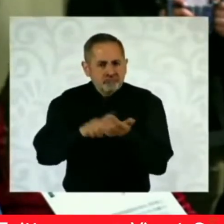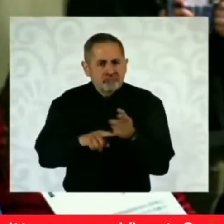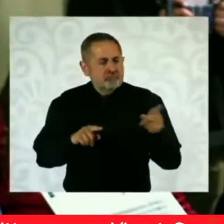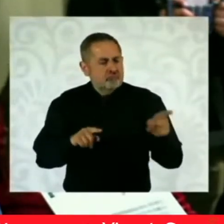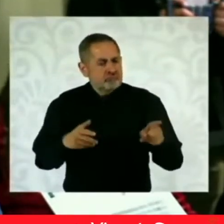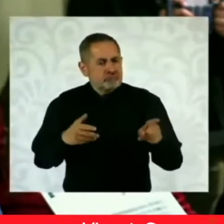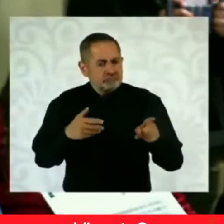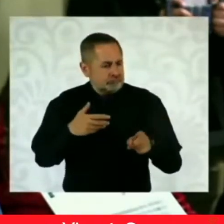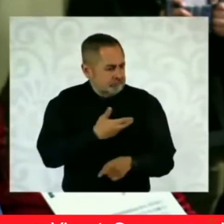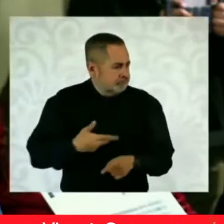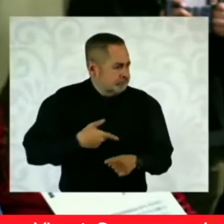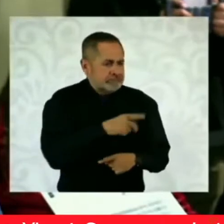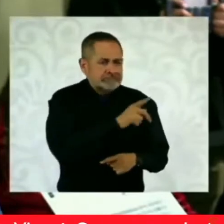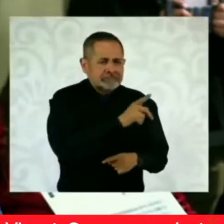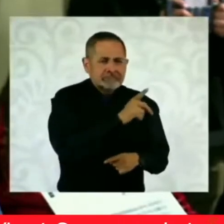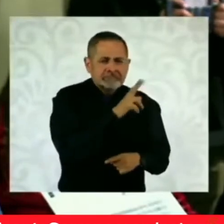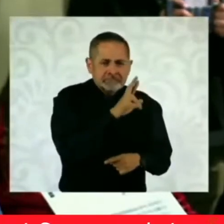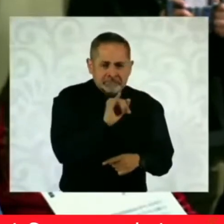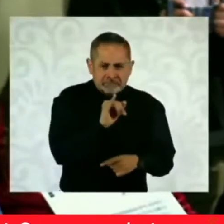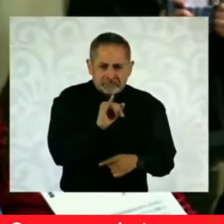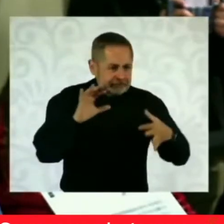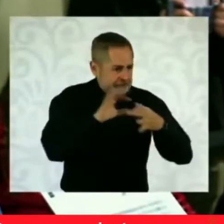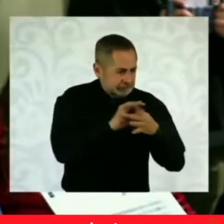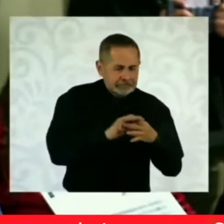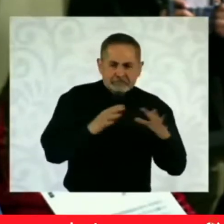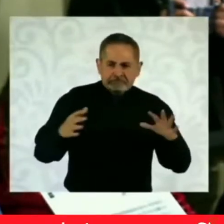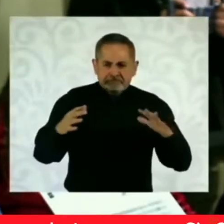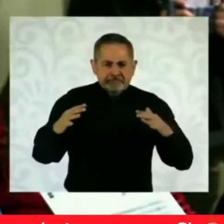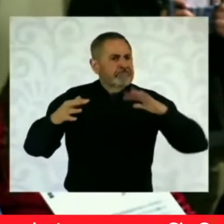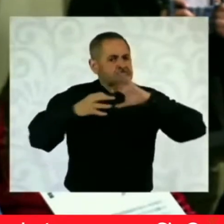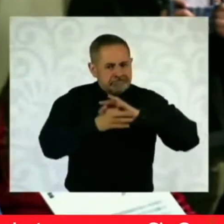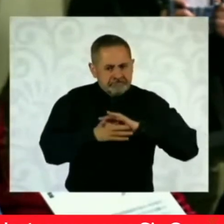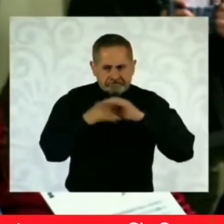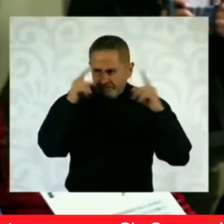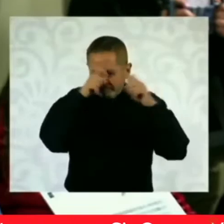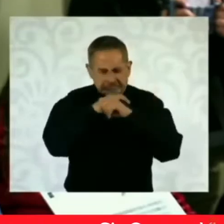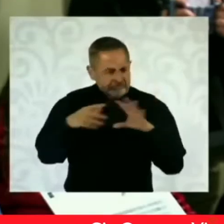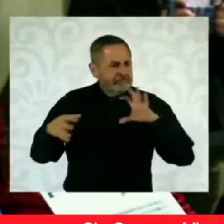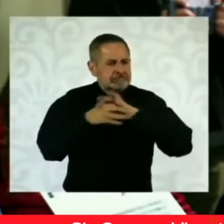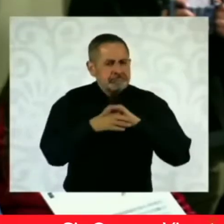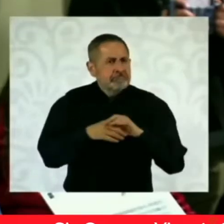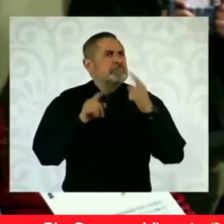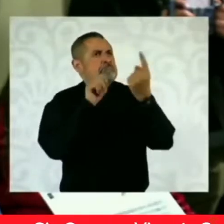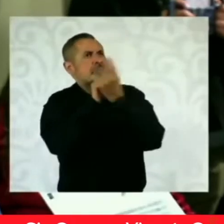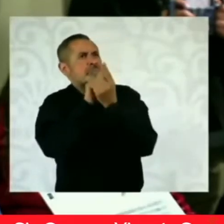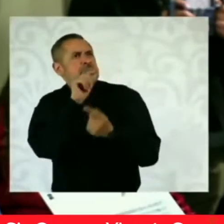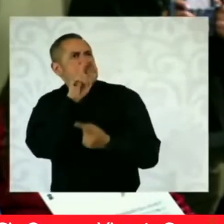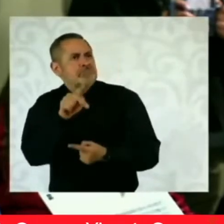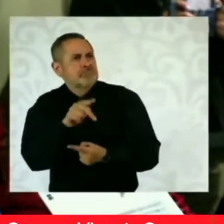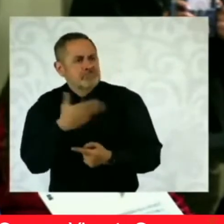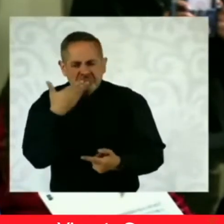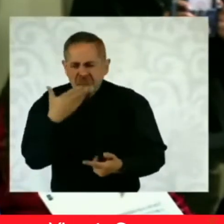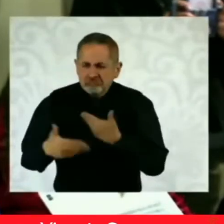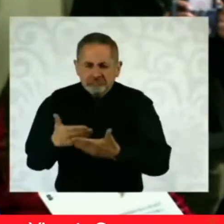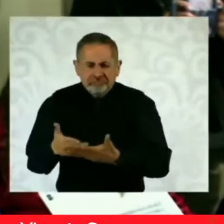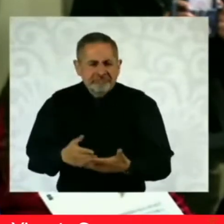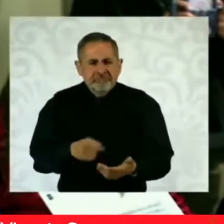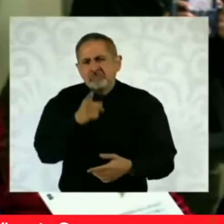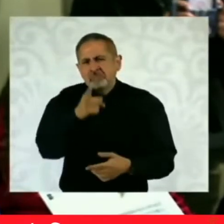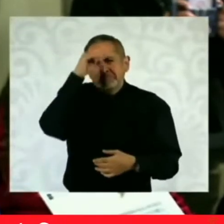era presidente priista, Enrique Peña Nieto, ante la misma complejidad que era Donald Trump? ¿Qué